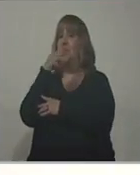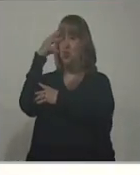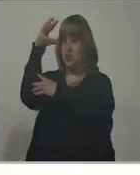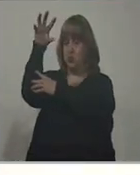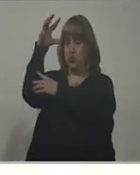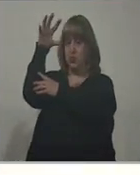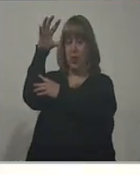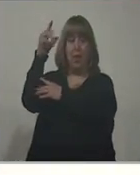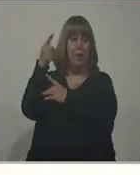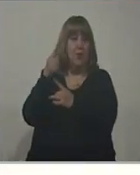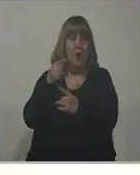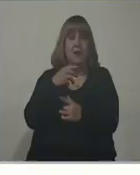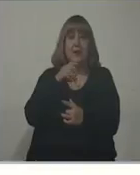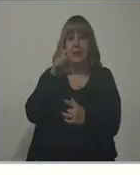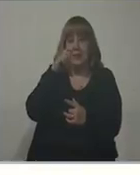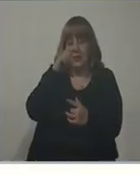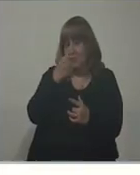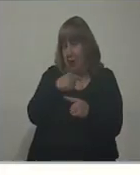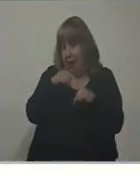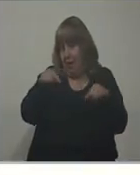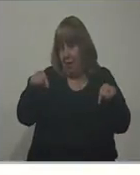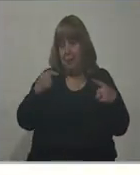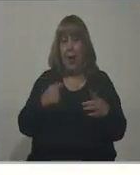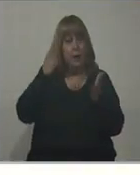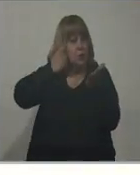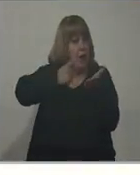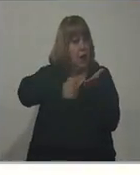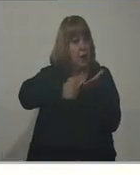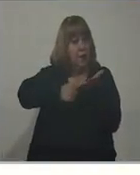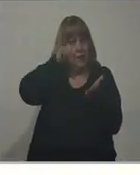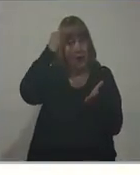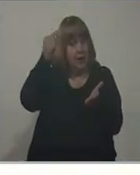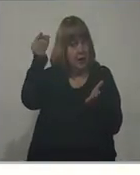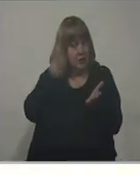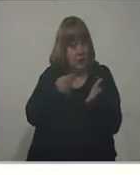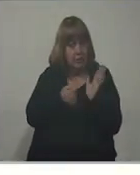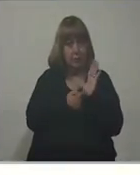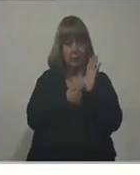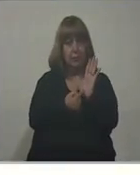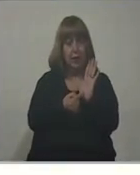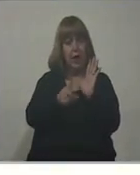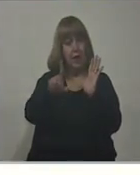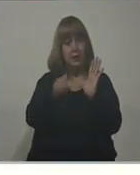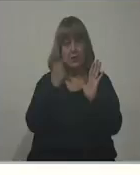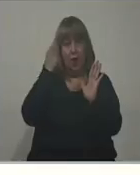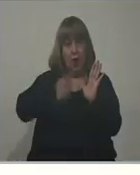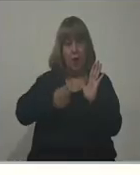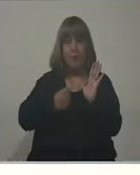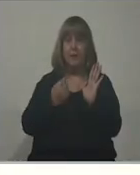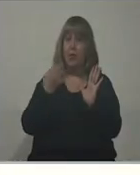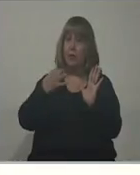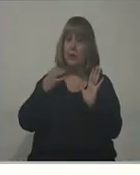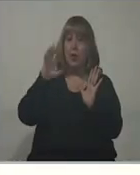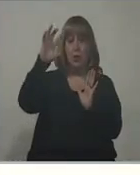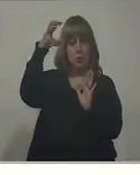una orden que emanó de la Secretaría de Comunicaciones de la Nación con un aval judicial que no cumplió directiva. Uh-huh. Y era incluir a